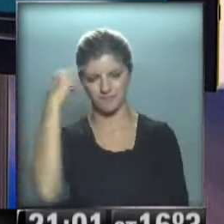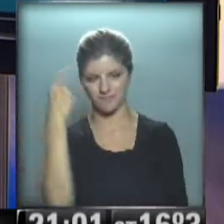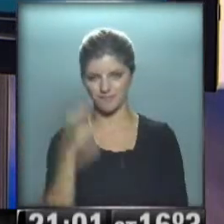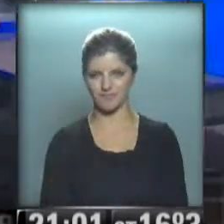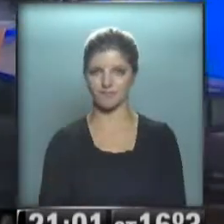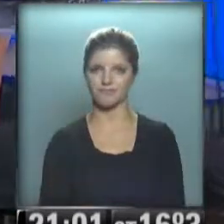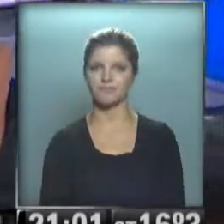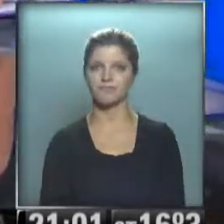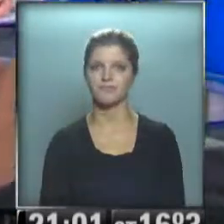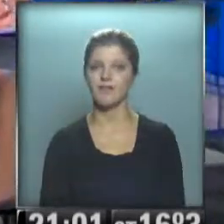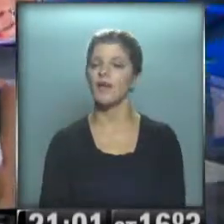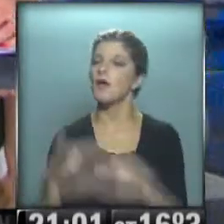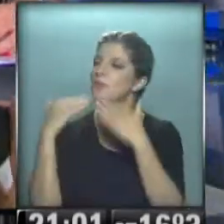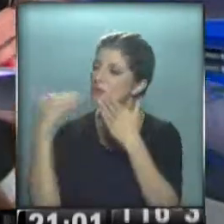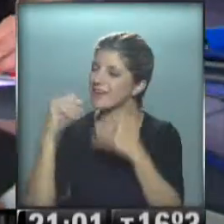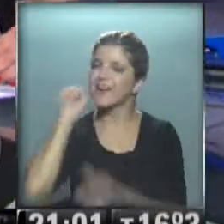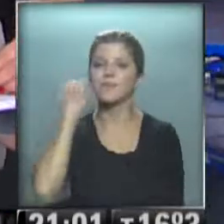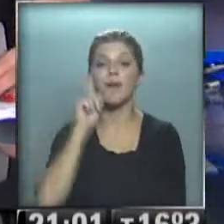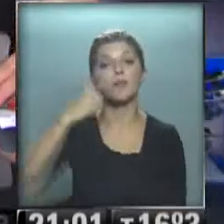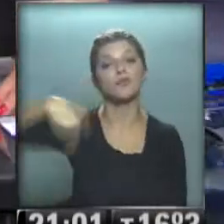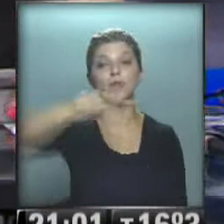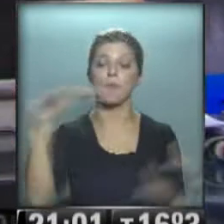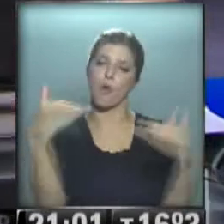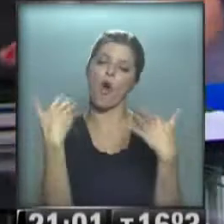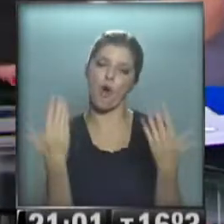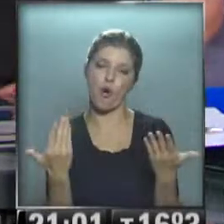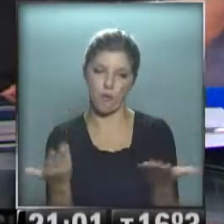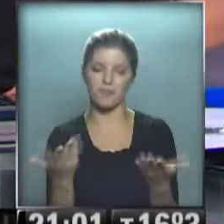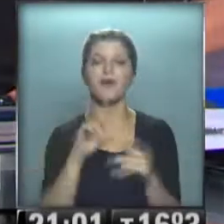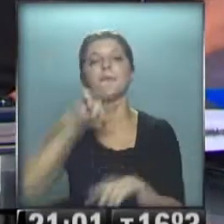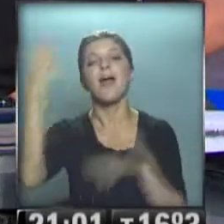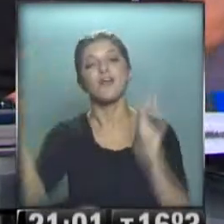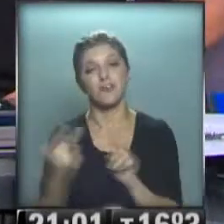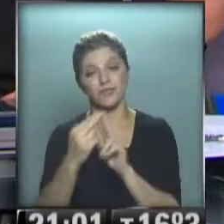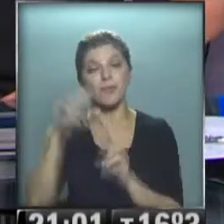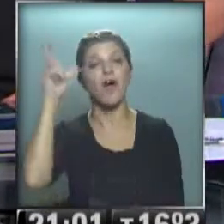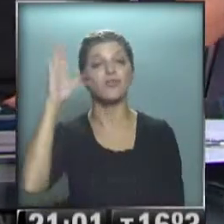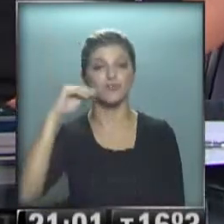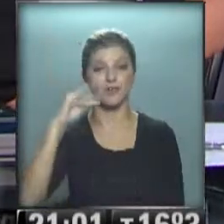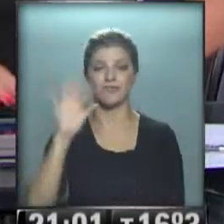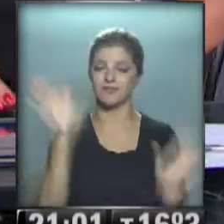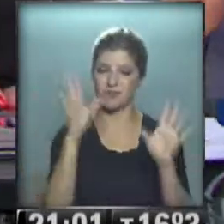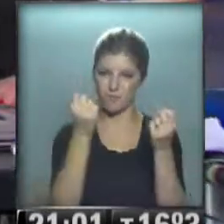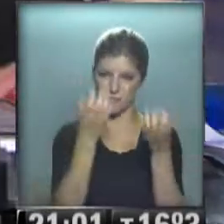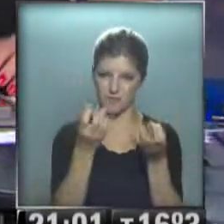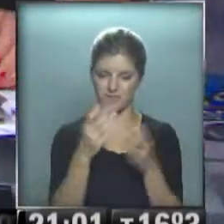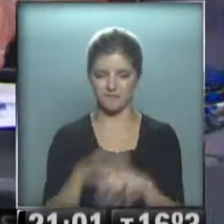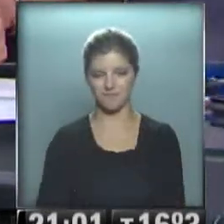Nacional. Muy bien, muchas gracias a Gaby, a ustedes por supuesto por estar allí. Nos encontramos mañana a las 8 de la noche. Que la pase muy bien.